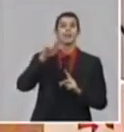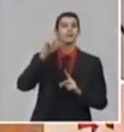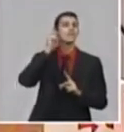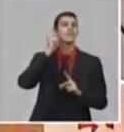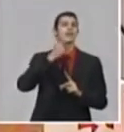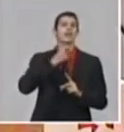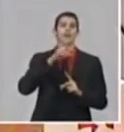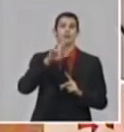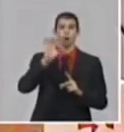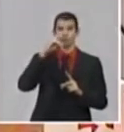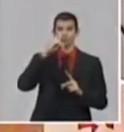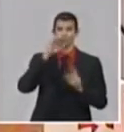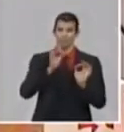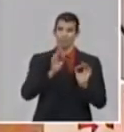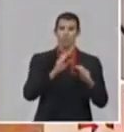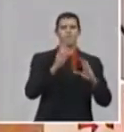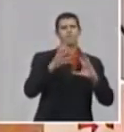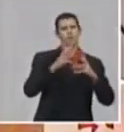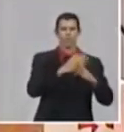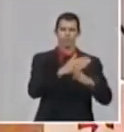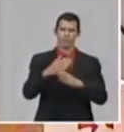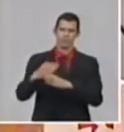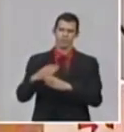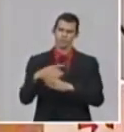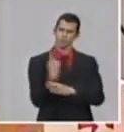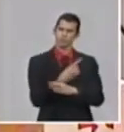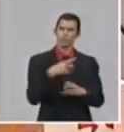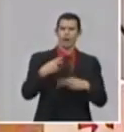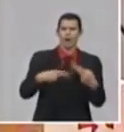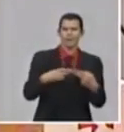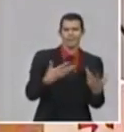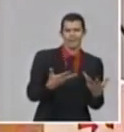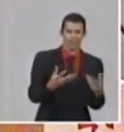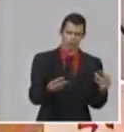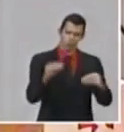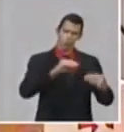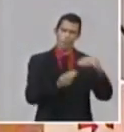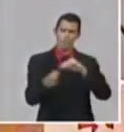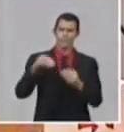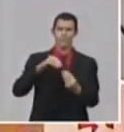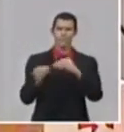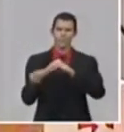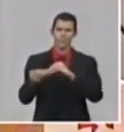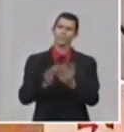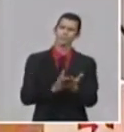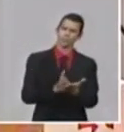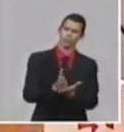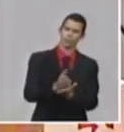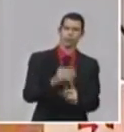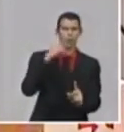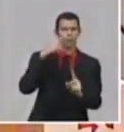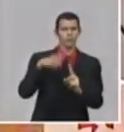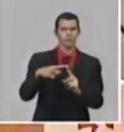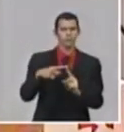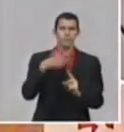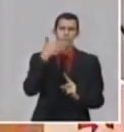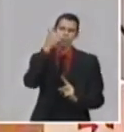vamos a seguir esto tanto por la respuesta de estos marcadores que yo explicaba, como también en